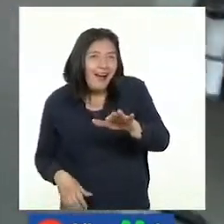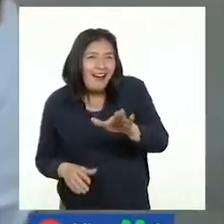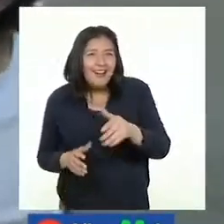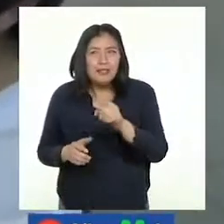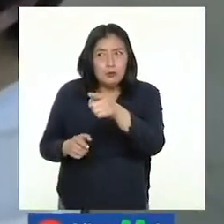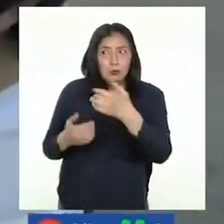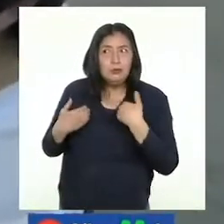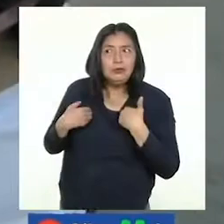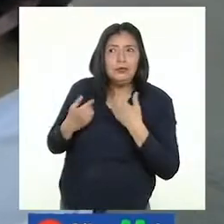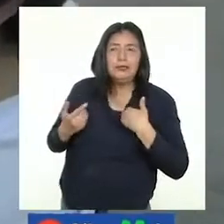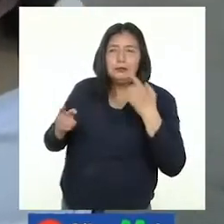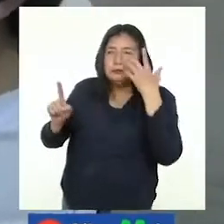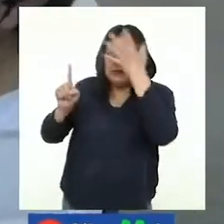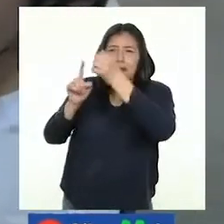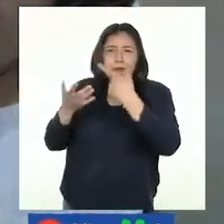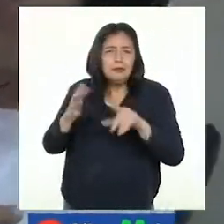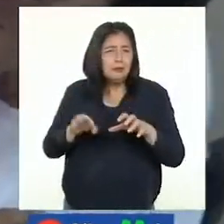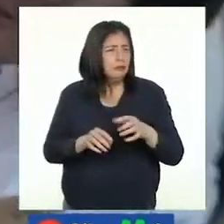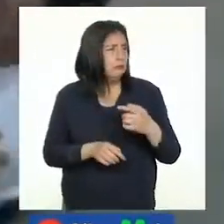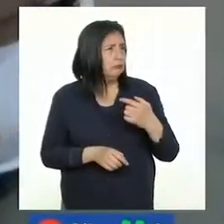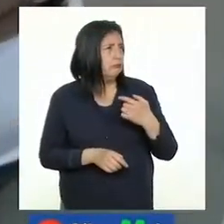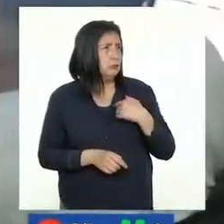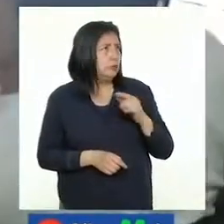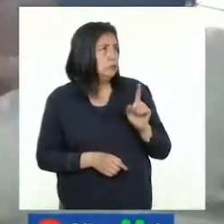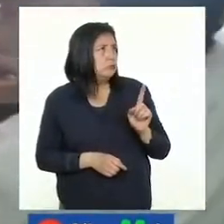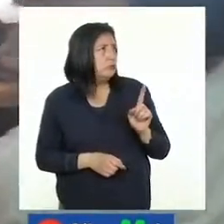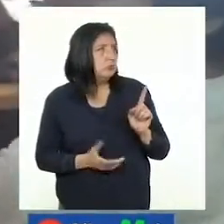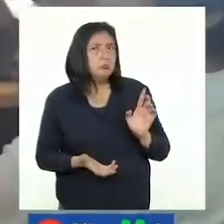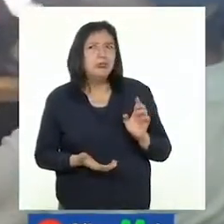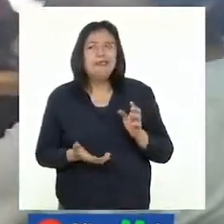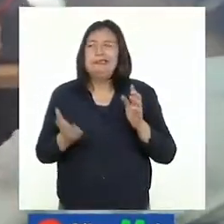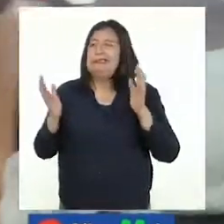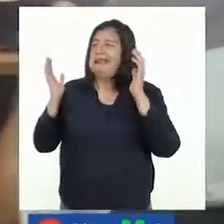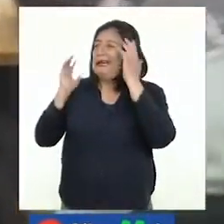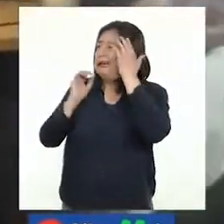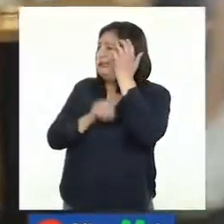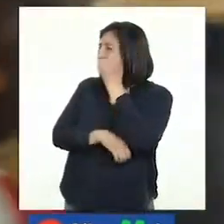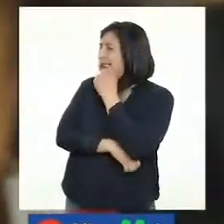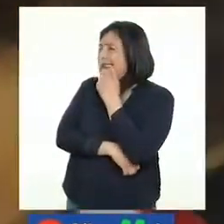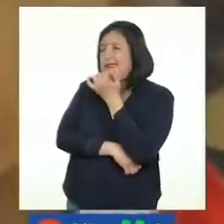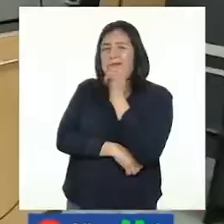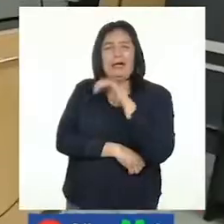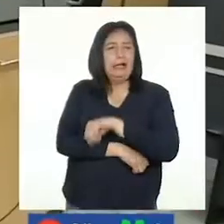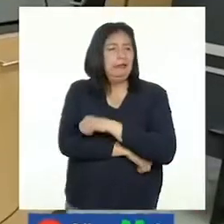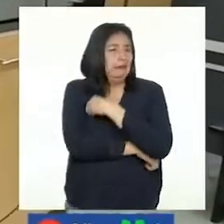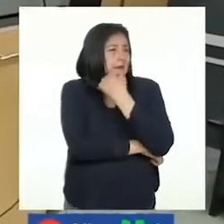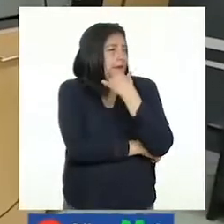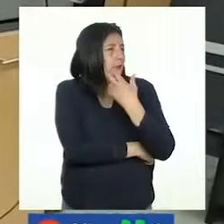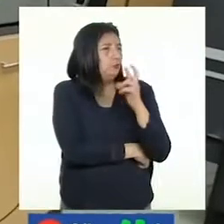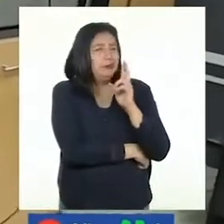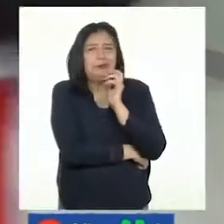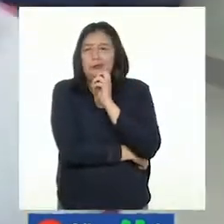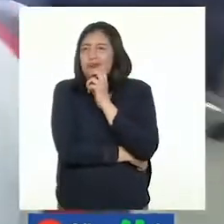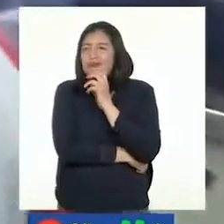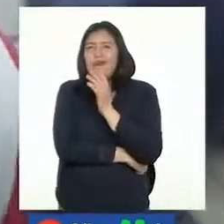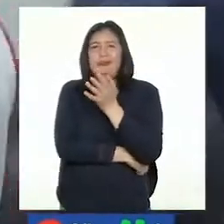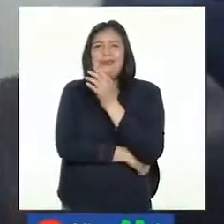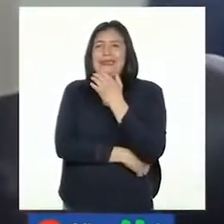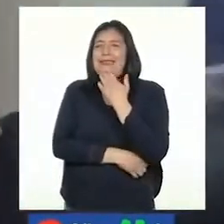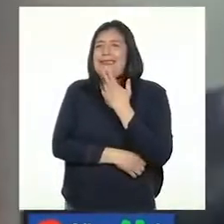Buenas, ¿tú tienes mi reto? No. Ay, Dios, qué mala suerte.